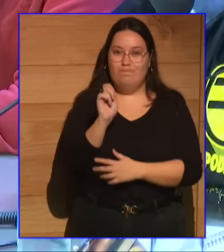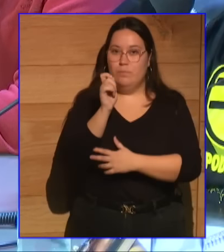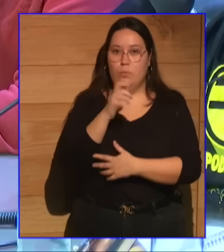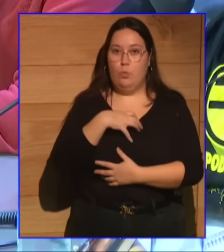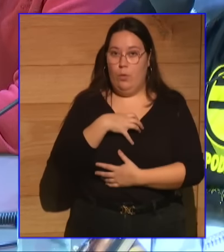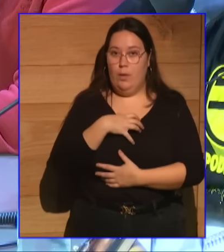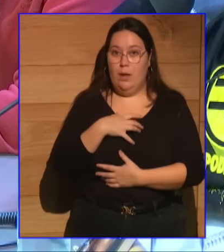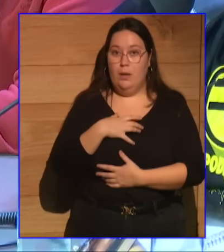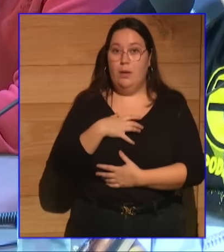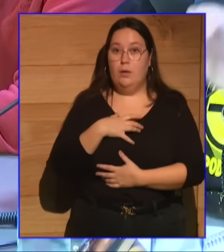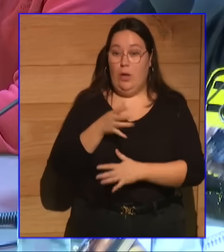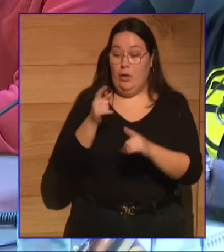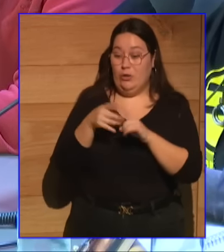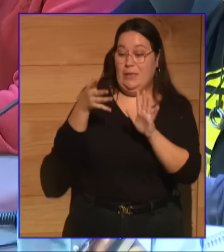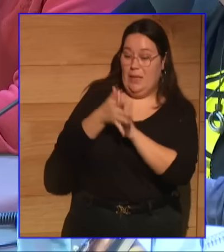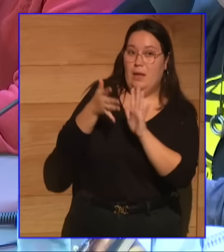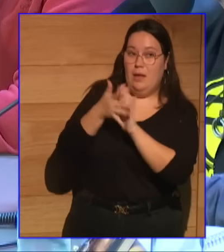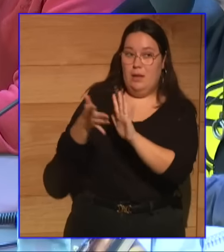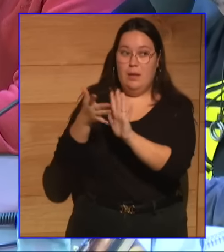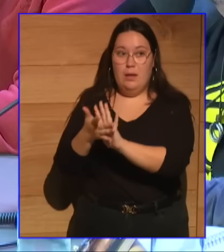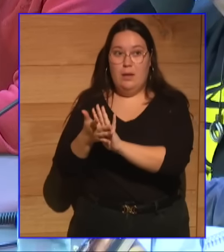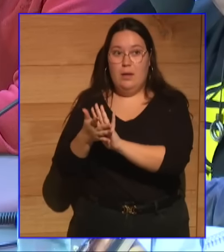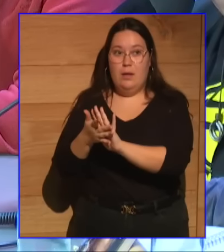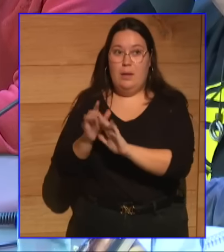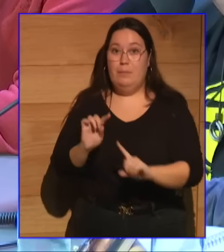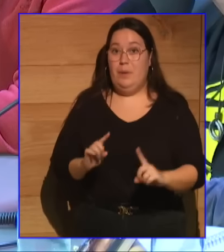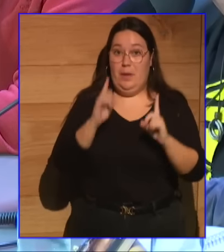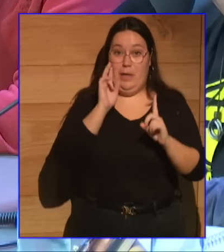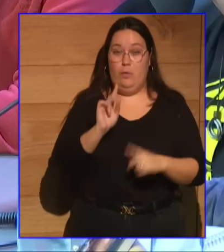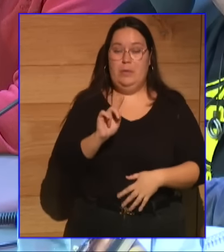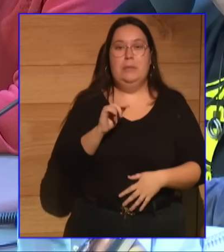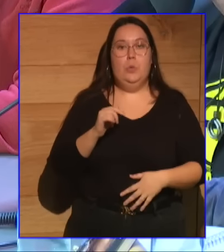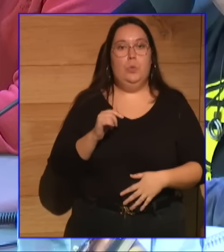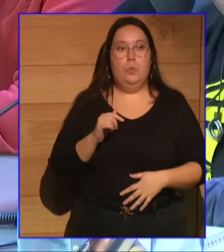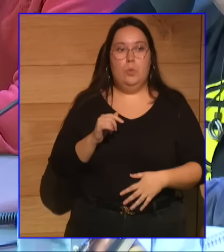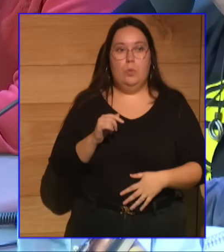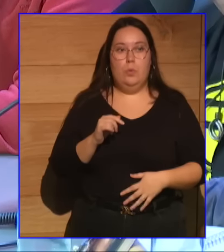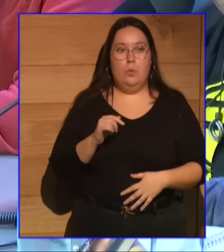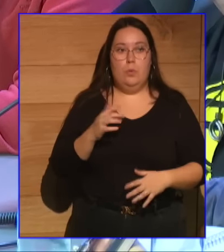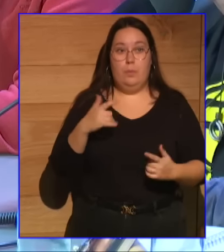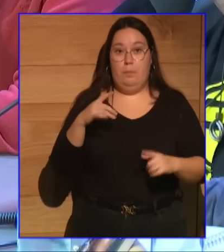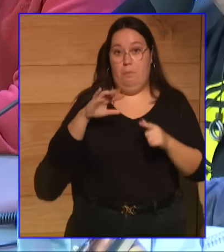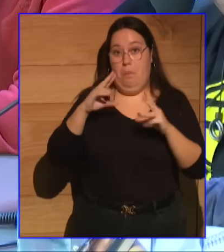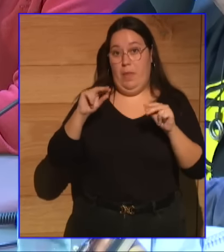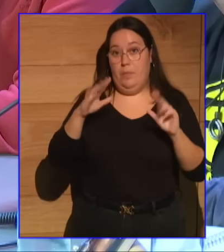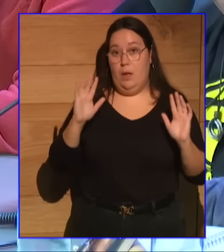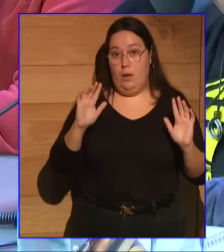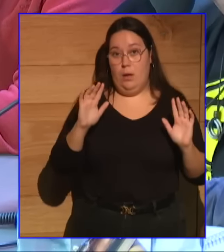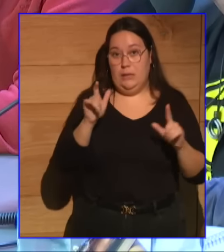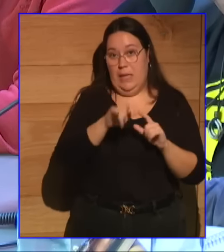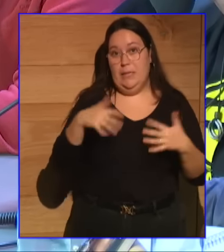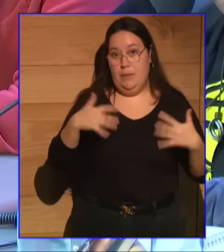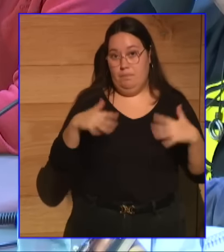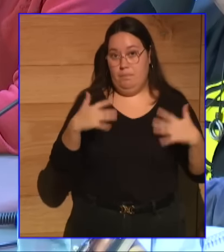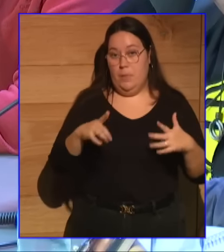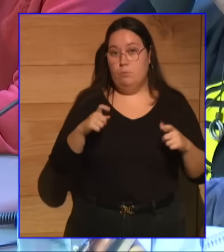no solo lo que está sucediendo, lo que está narrando, que es que la primera vez que lo ves solo te quedas en la peripecia. Es decir, madre mía, lo que pasa a esta gente.